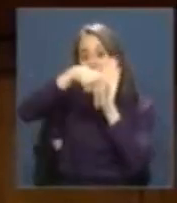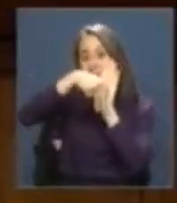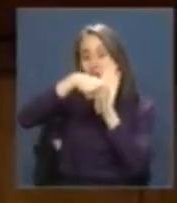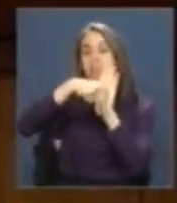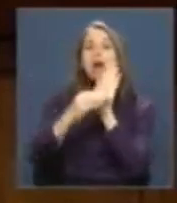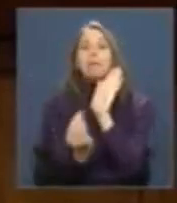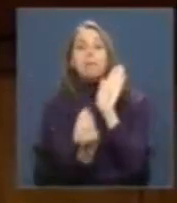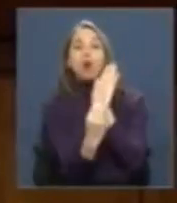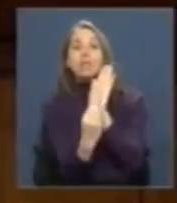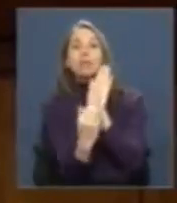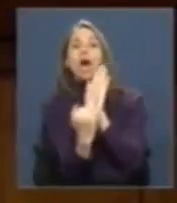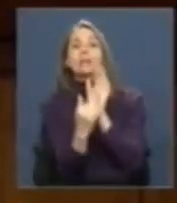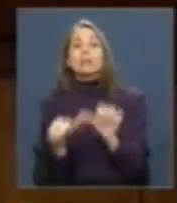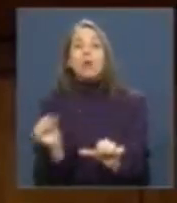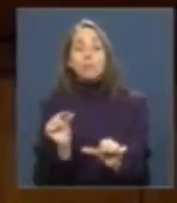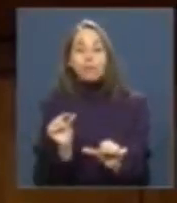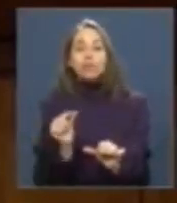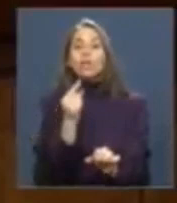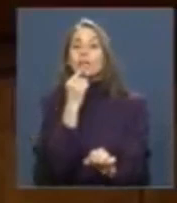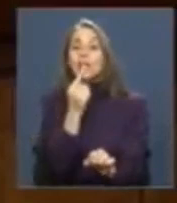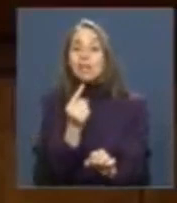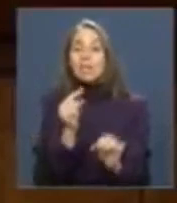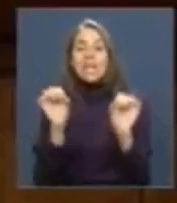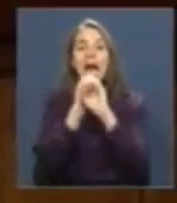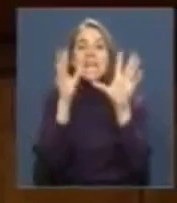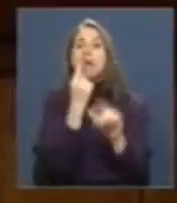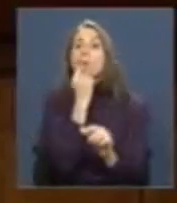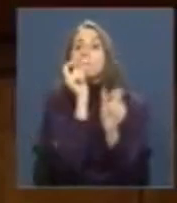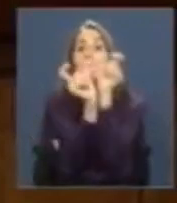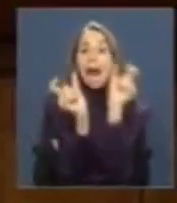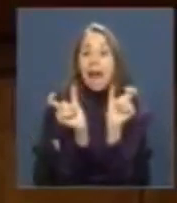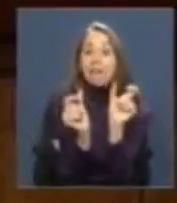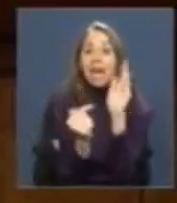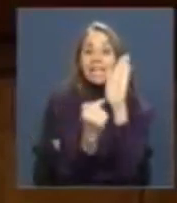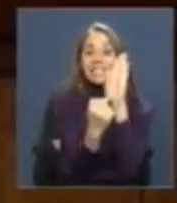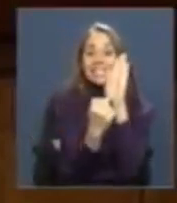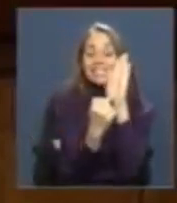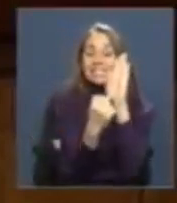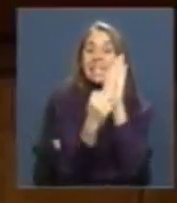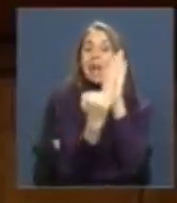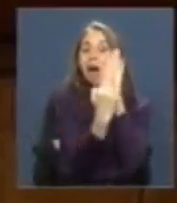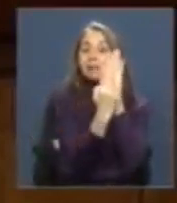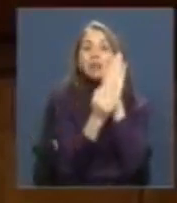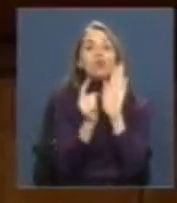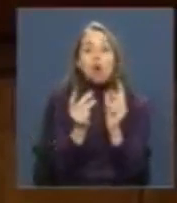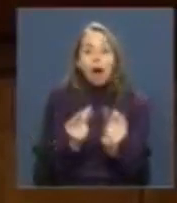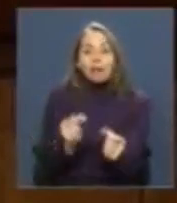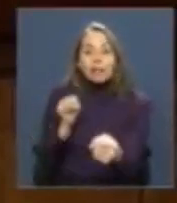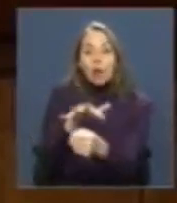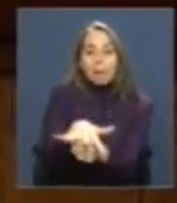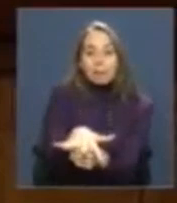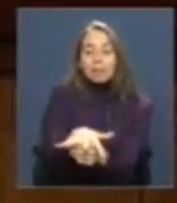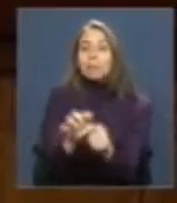transitoria que determine de manera explícita que la norma no se aplicará inactivo que no es el caso